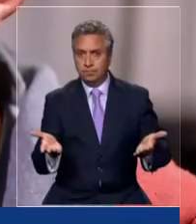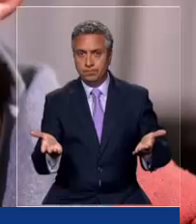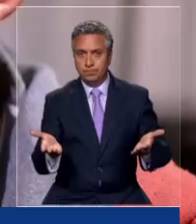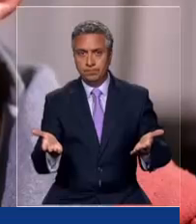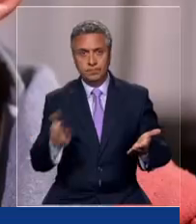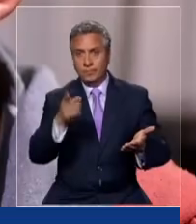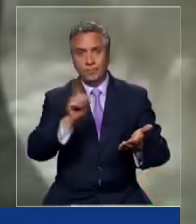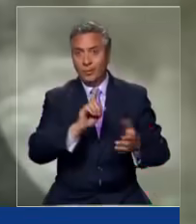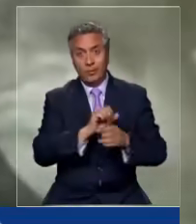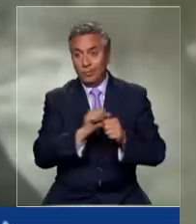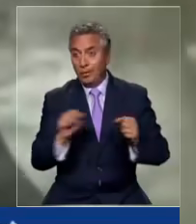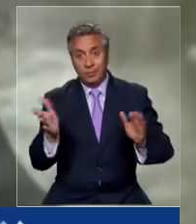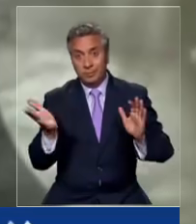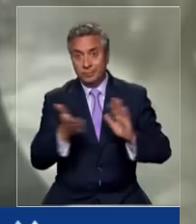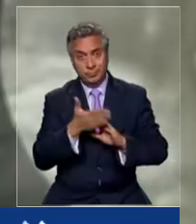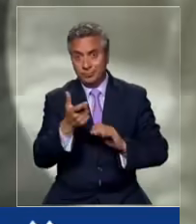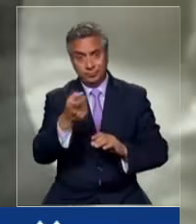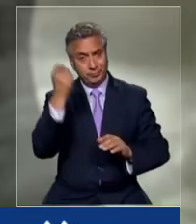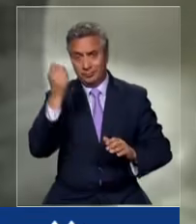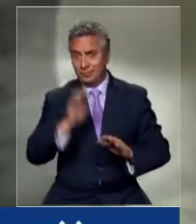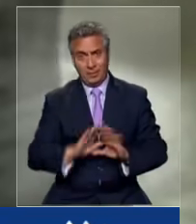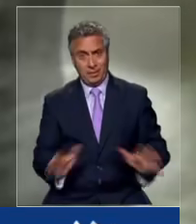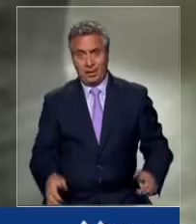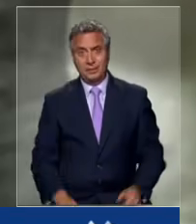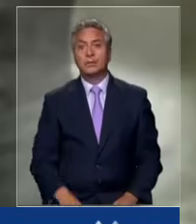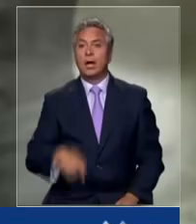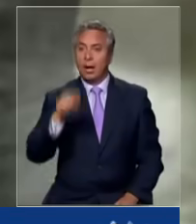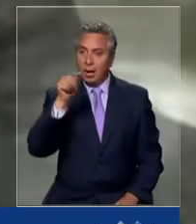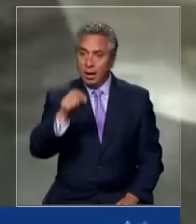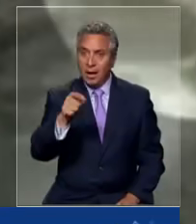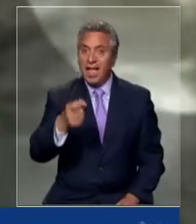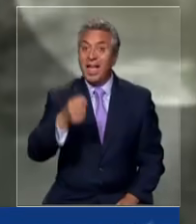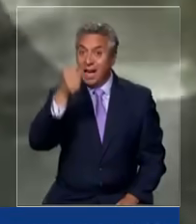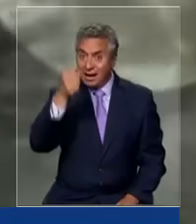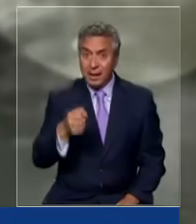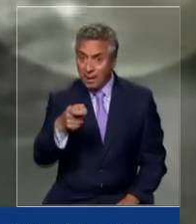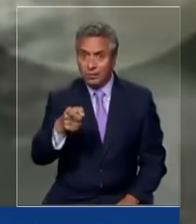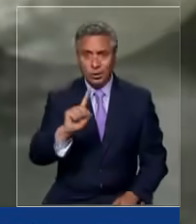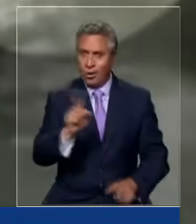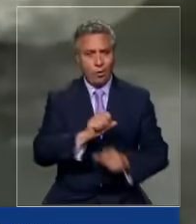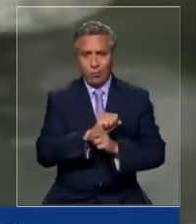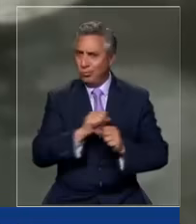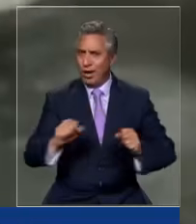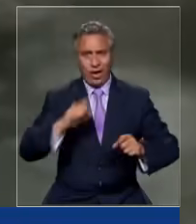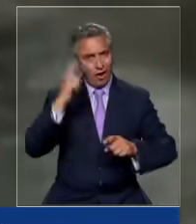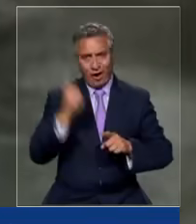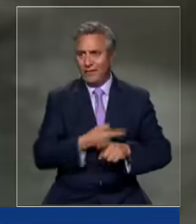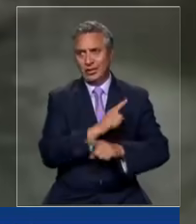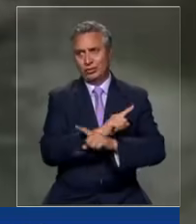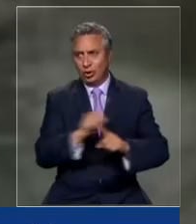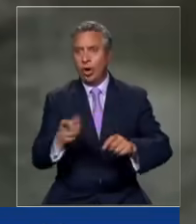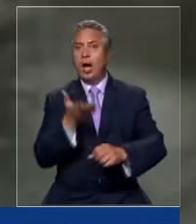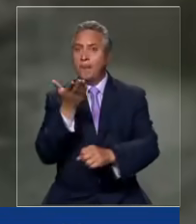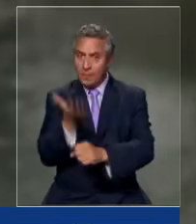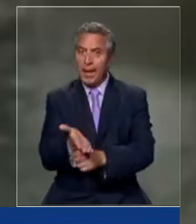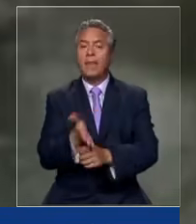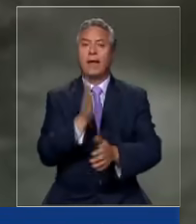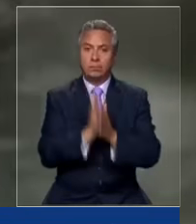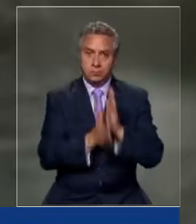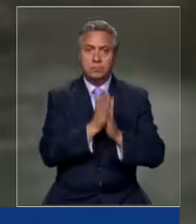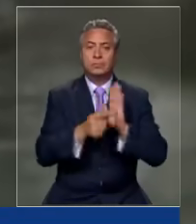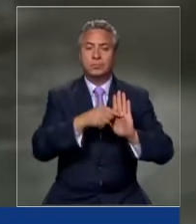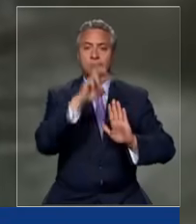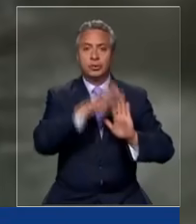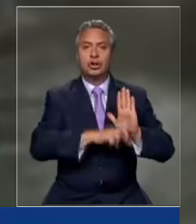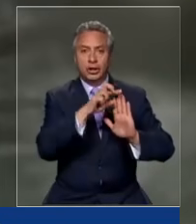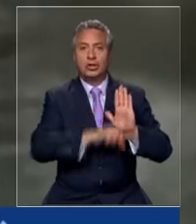no hubo otra salida que esa. Para las autoridades, crímenes como este no pueden volver a ocurrir jamás. Por eso piden agilizar el proyecto